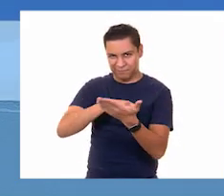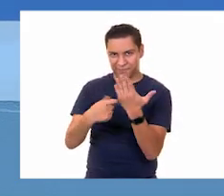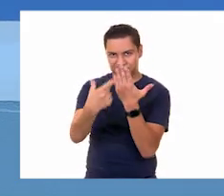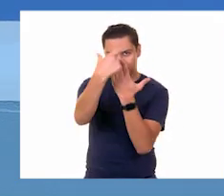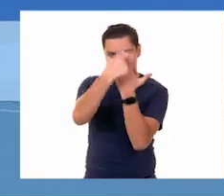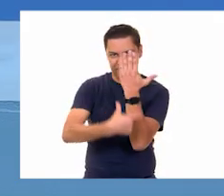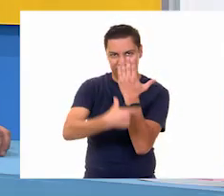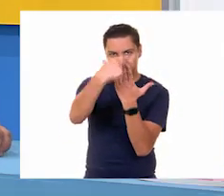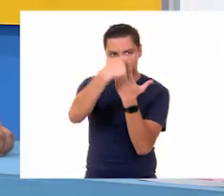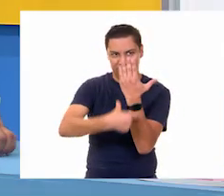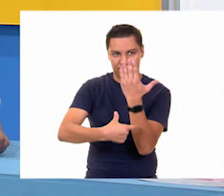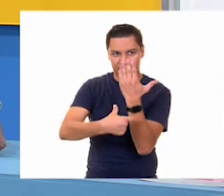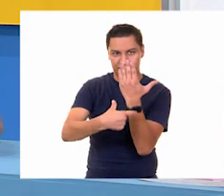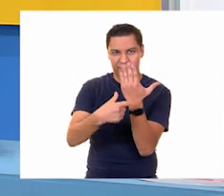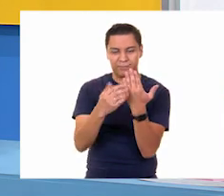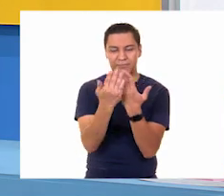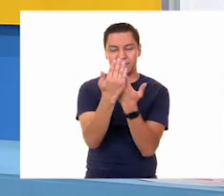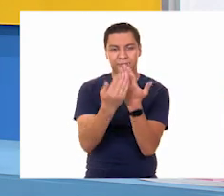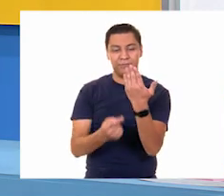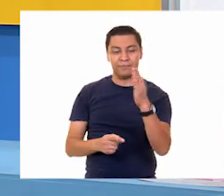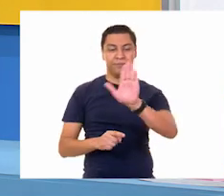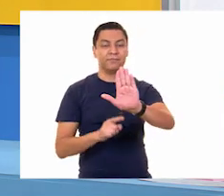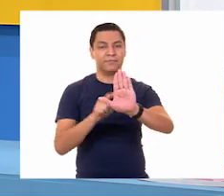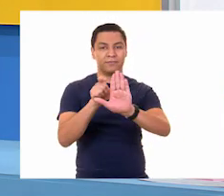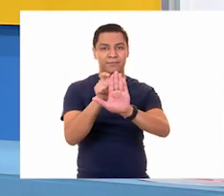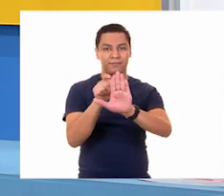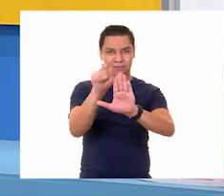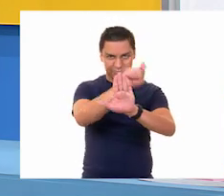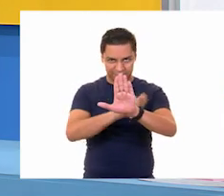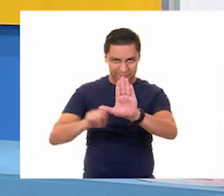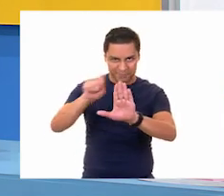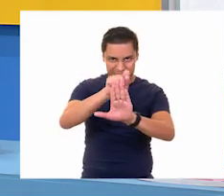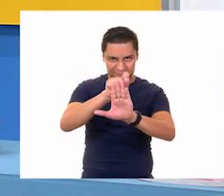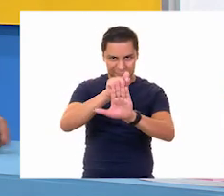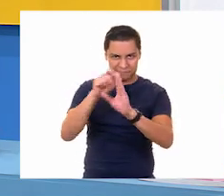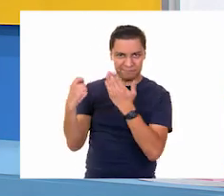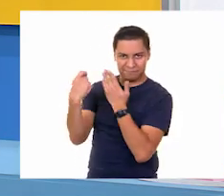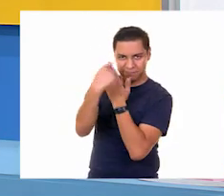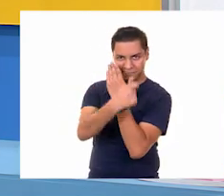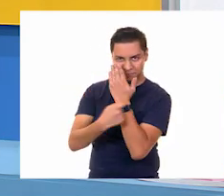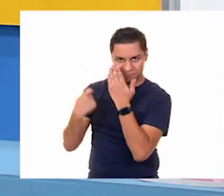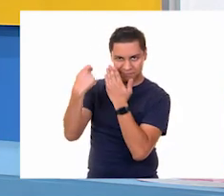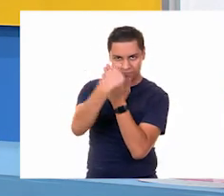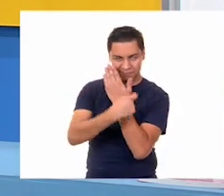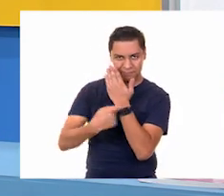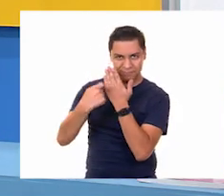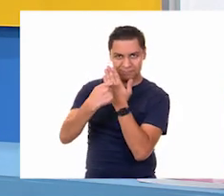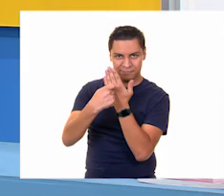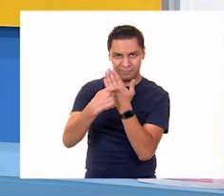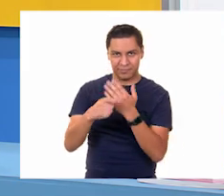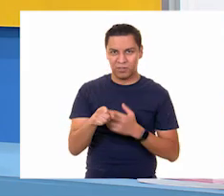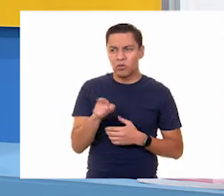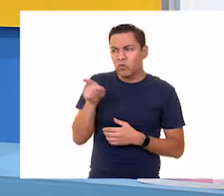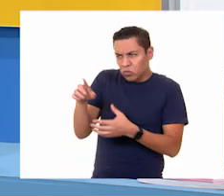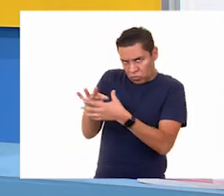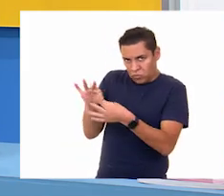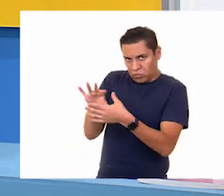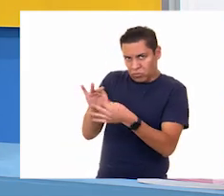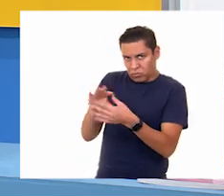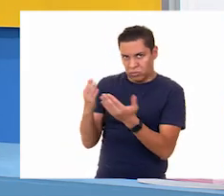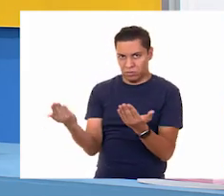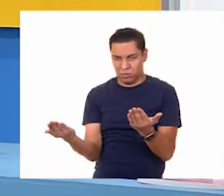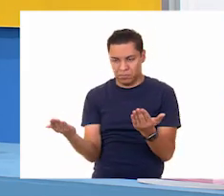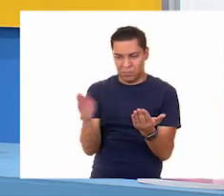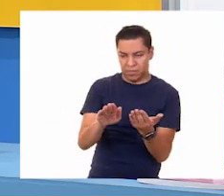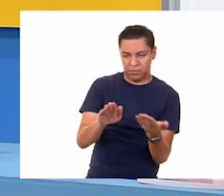parece si en la parte de atrás le ponemos un círculo? A ver. Vamos Perfecto. a ver. Al doblarlo, como lo dices, generalmente lo que